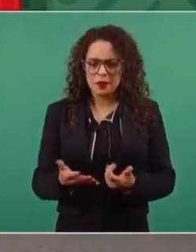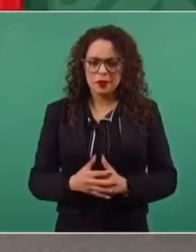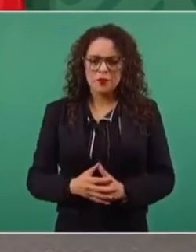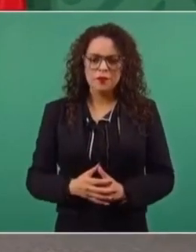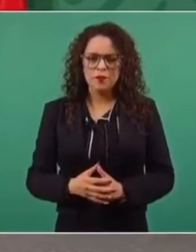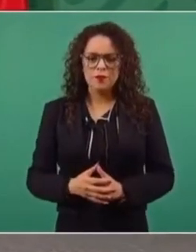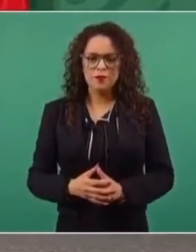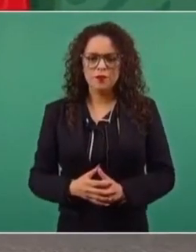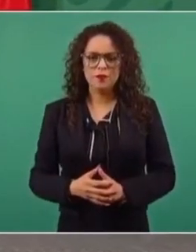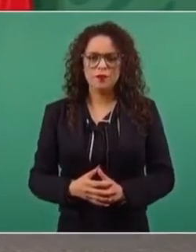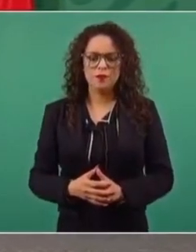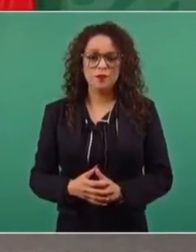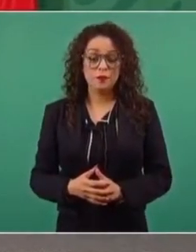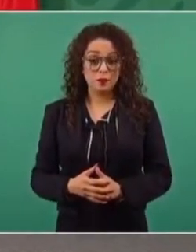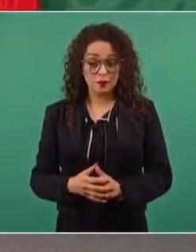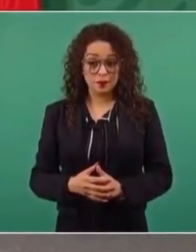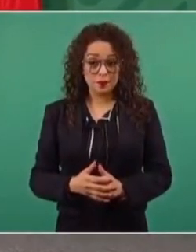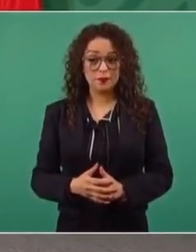con